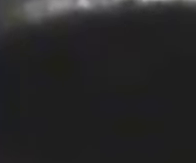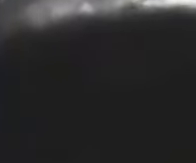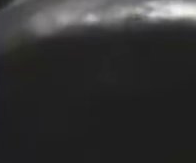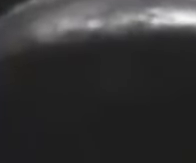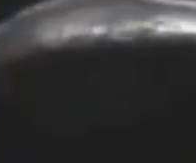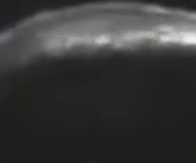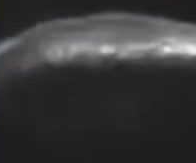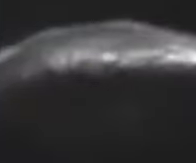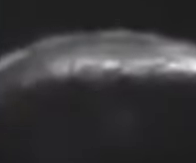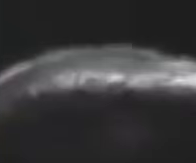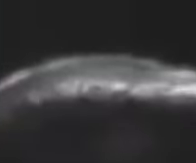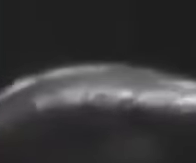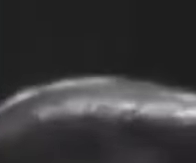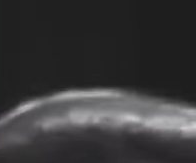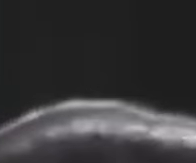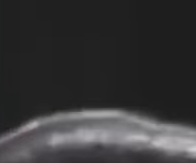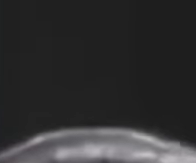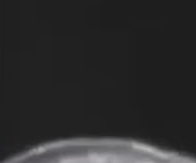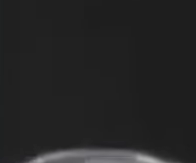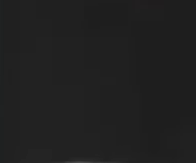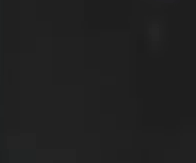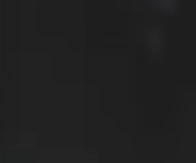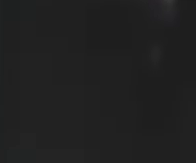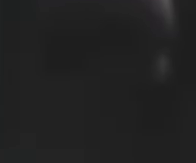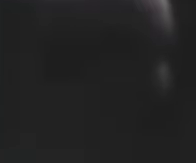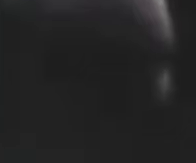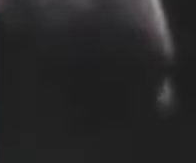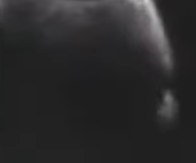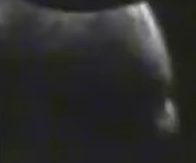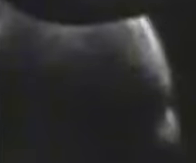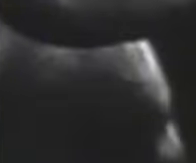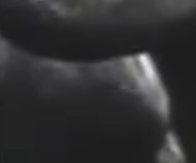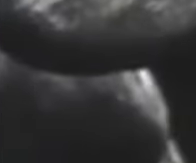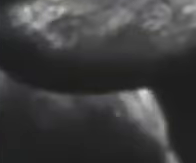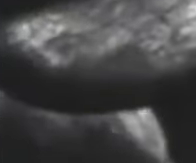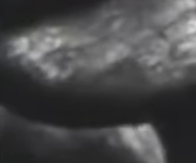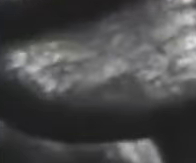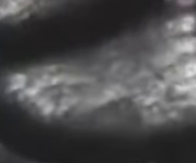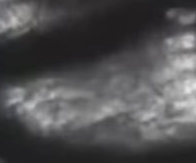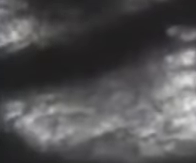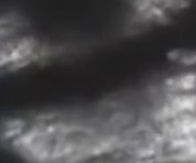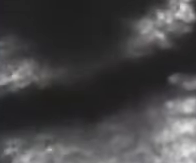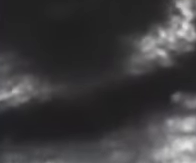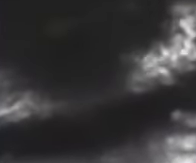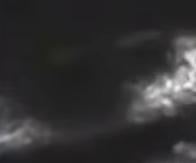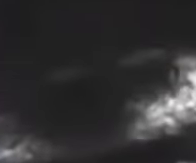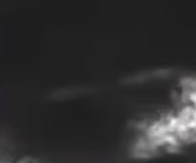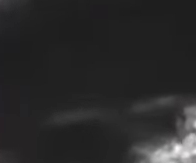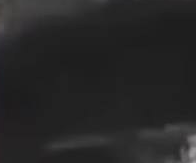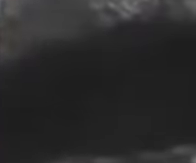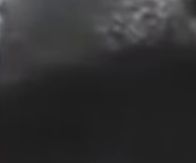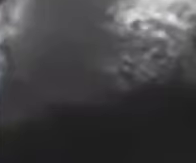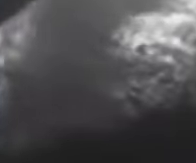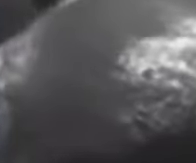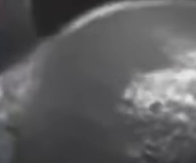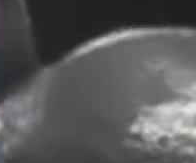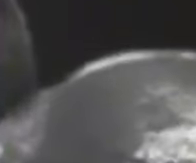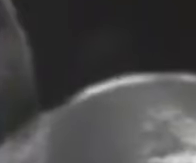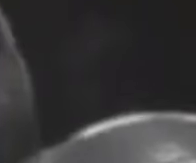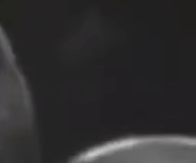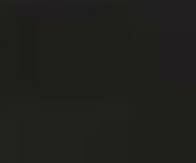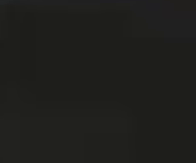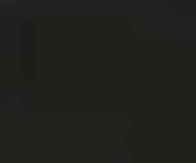estar revisando por qué lo dices de esa manera Enrique porque hay que estar pendientes si me lo permiten el presidente de la república digo porque hay que estar cuidando por